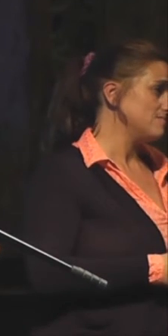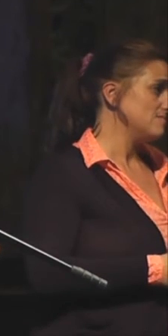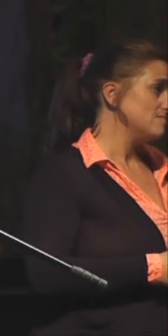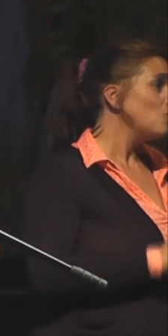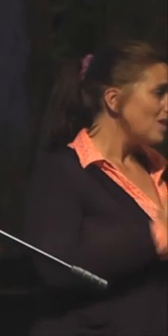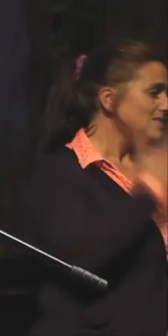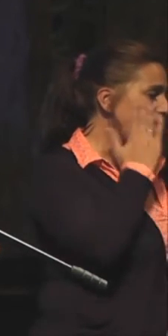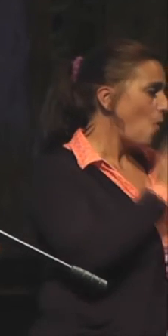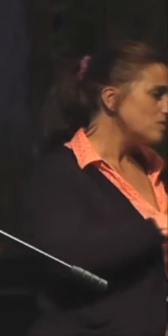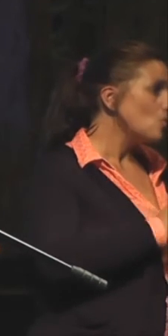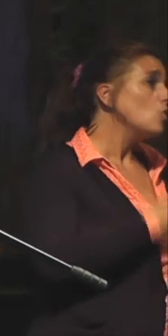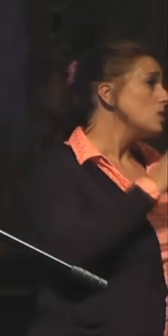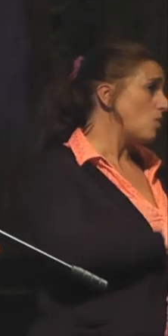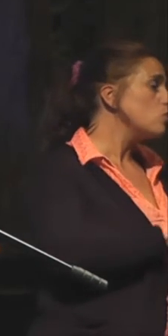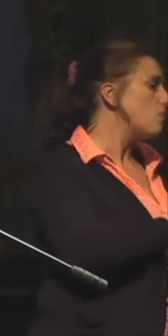vaya